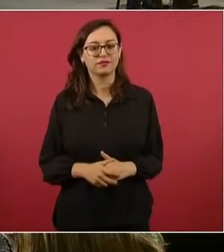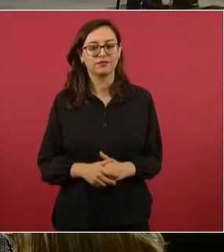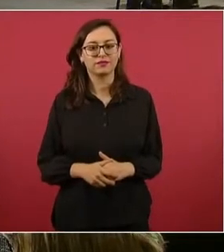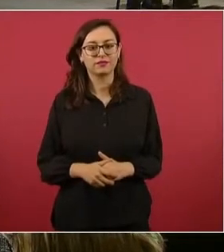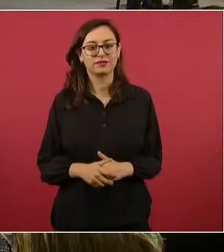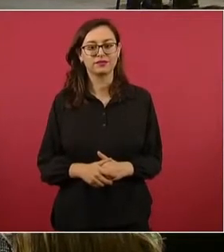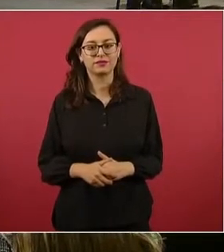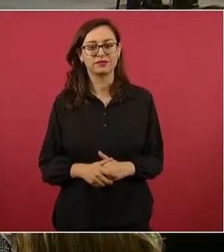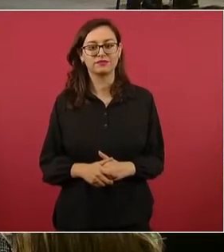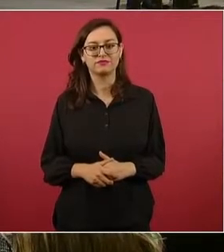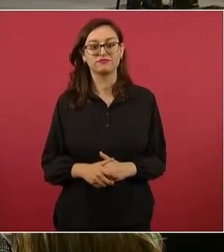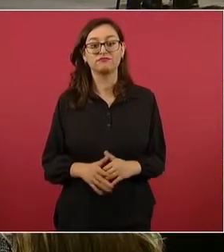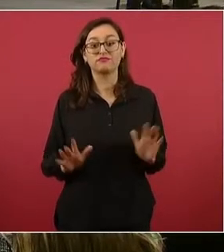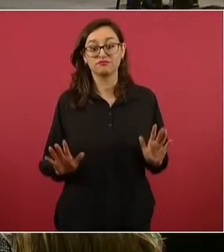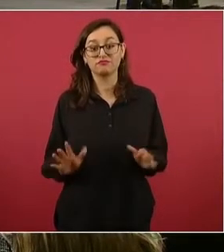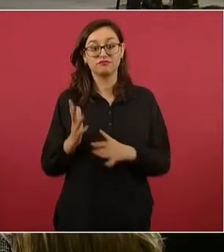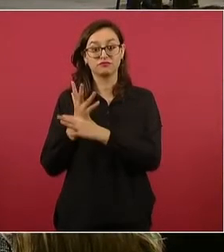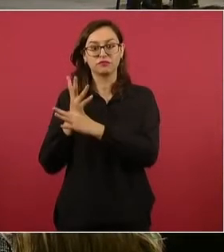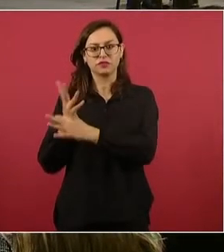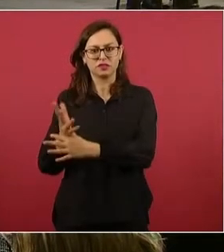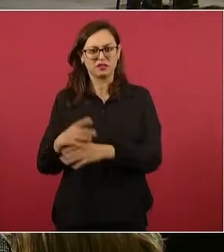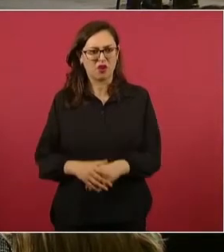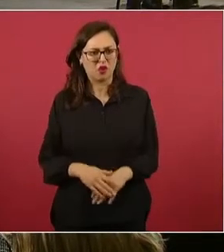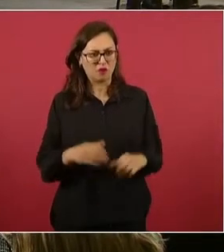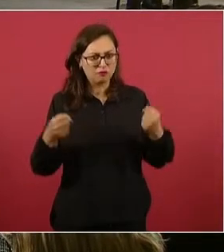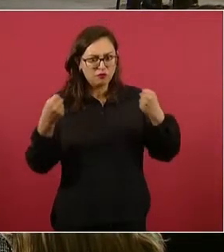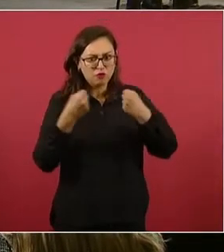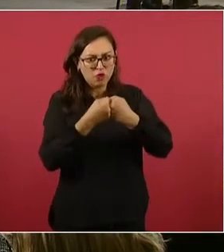ese que dice: yo no crucé la frontera